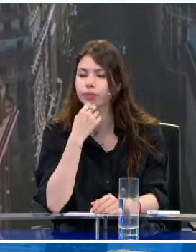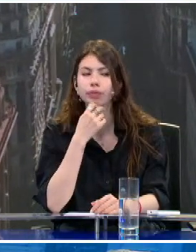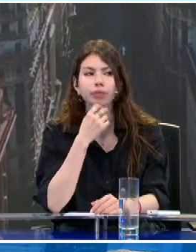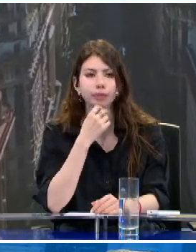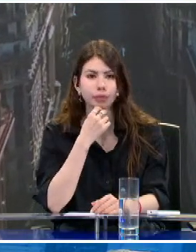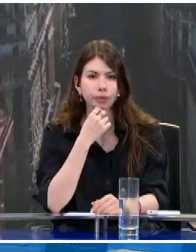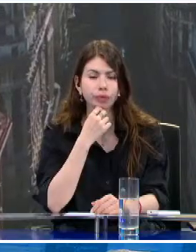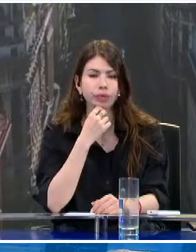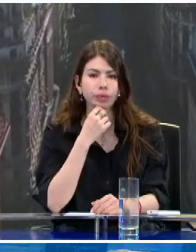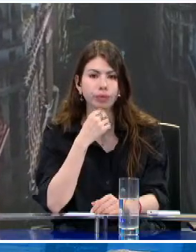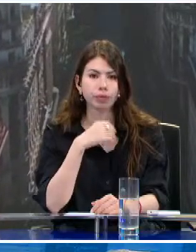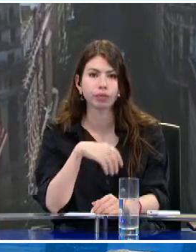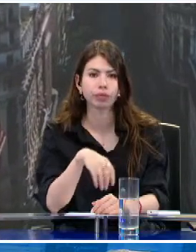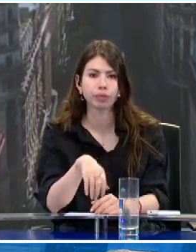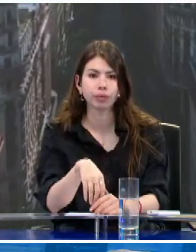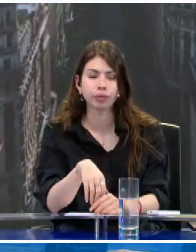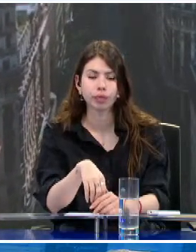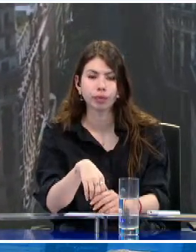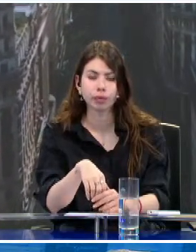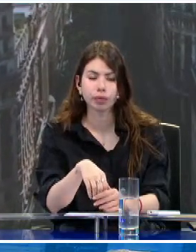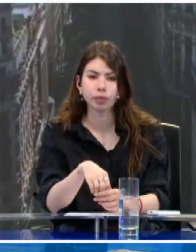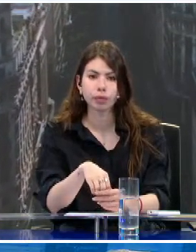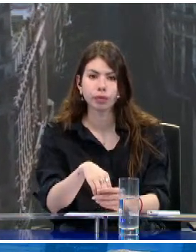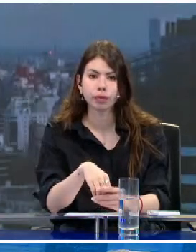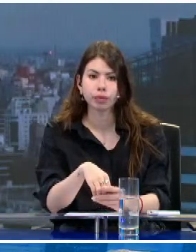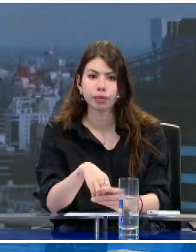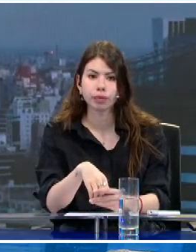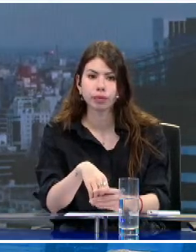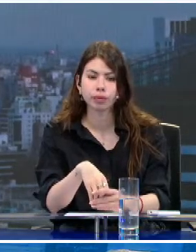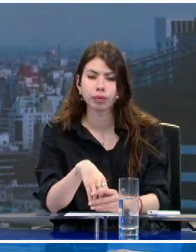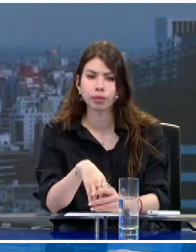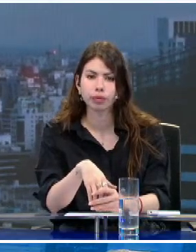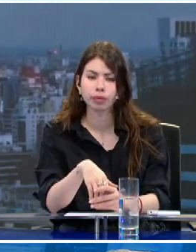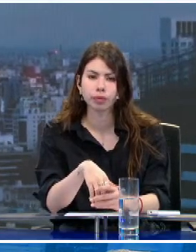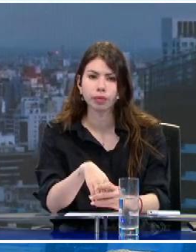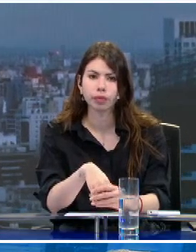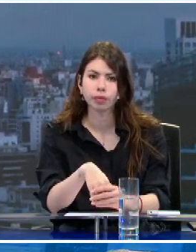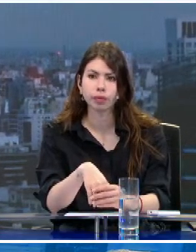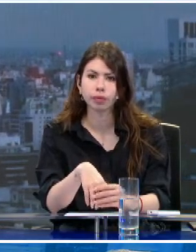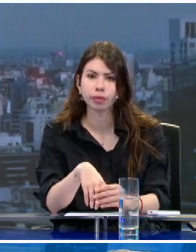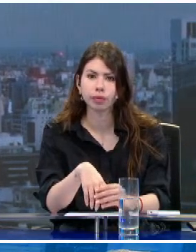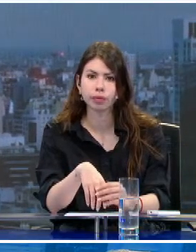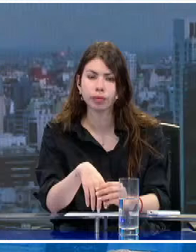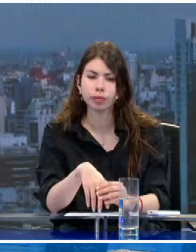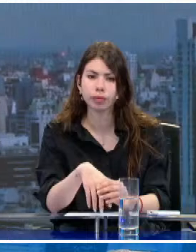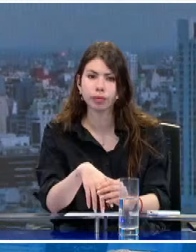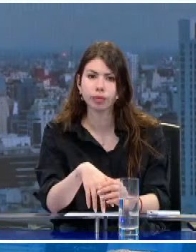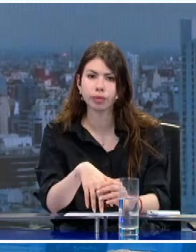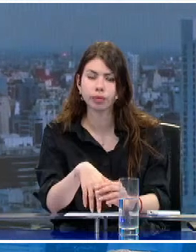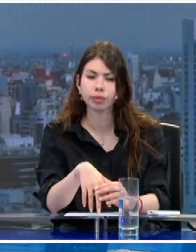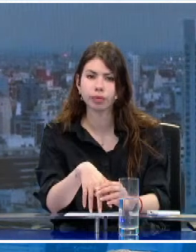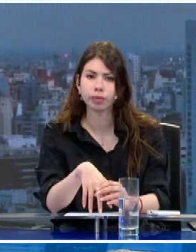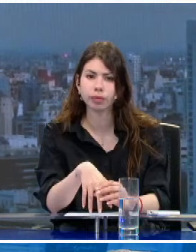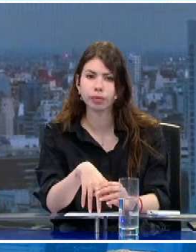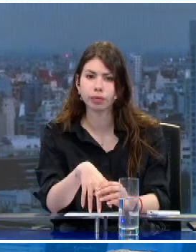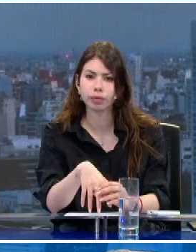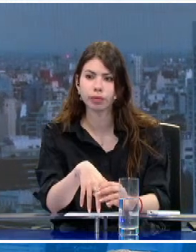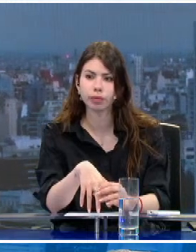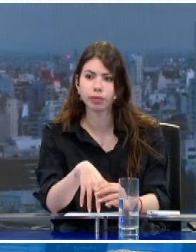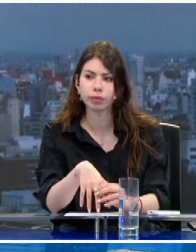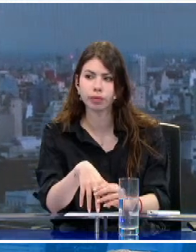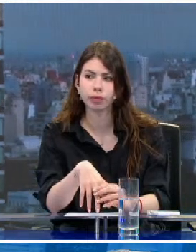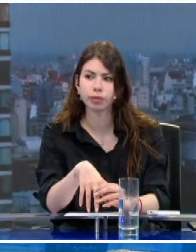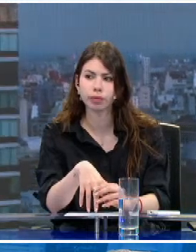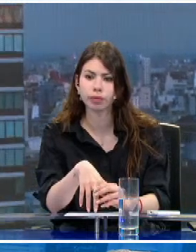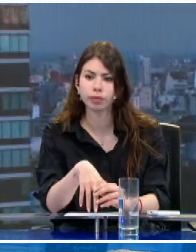puede anotar algún encuentro federal. Digo, ¿eso te parece que se puede notar hoy? ¿Van a preguntar como opositores o